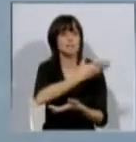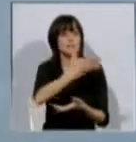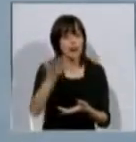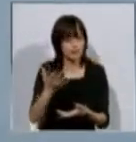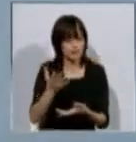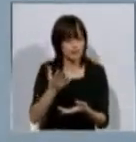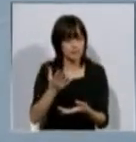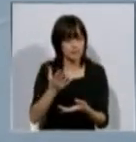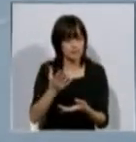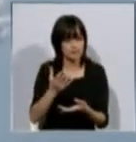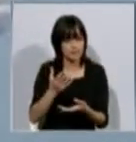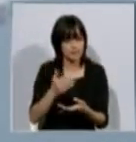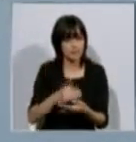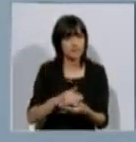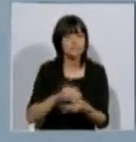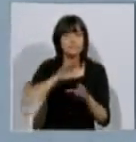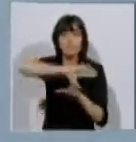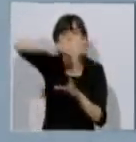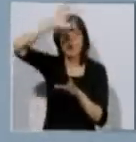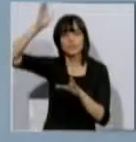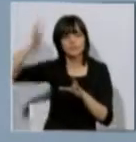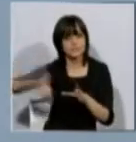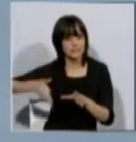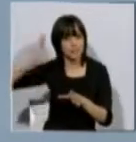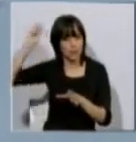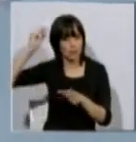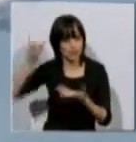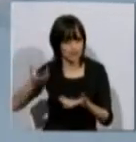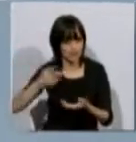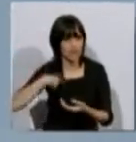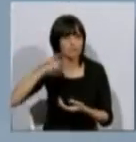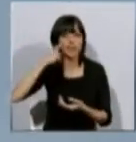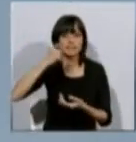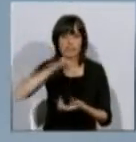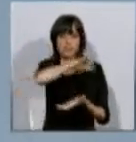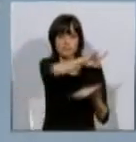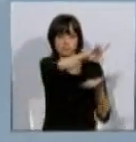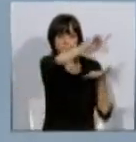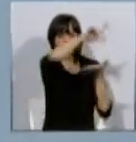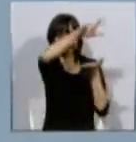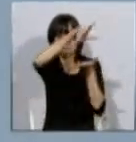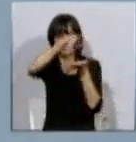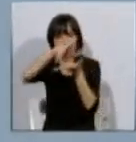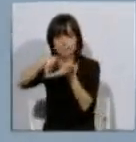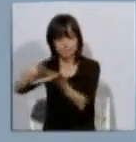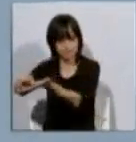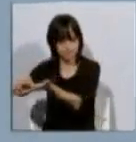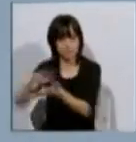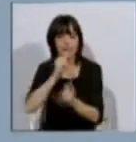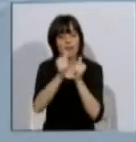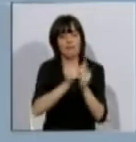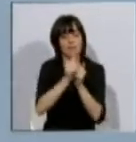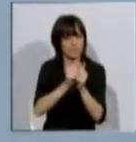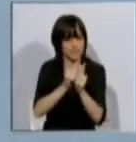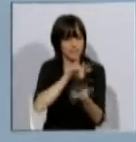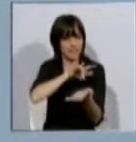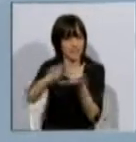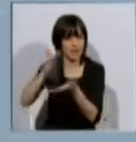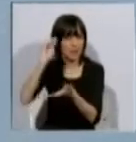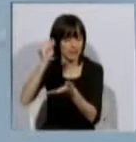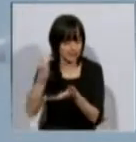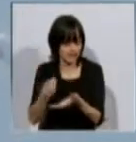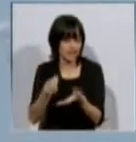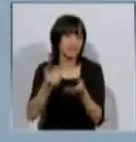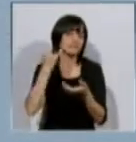tomadas desde el Pan de Azúcar. Mirá de qué manera aterriza ese Boeing 737 de la empresa brasileña Gol, que tiene convenio